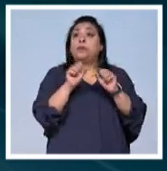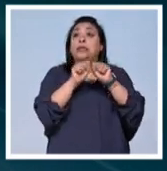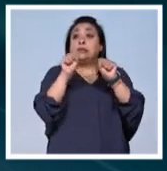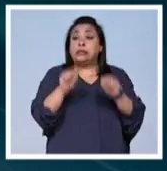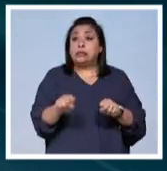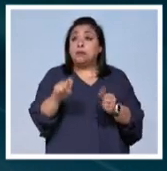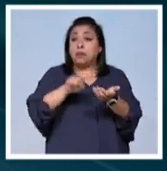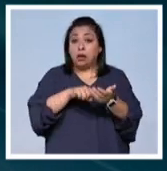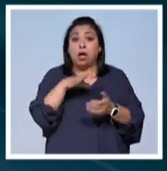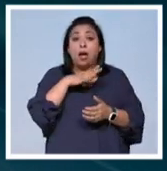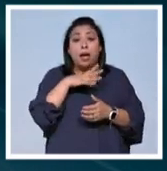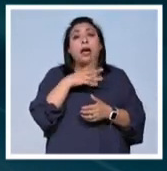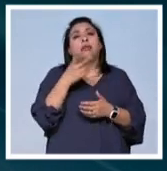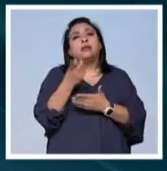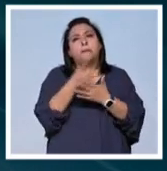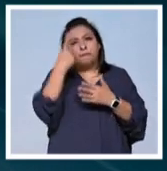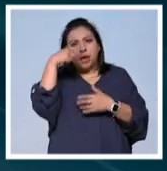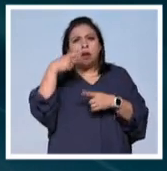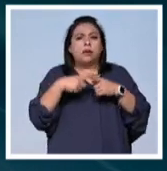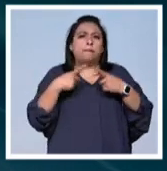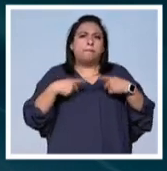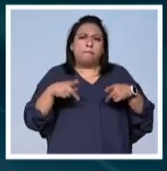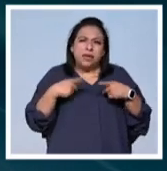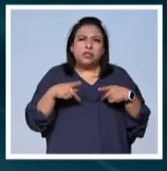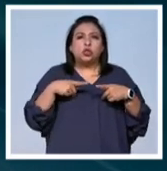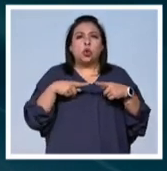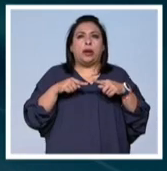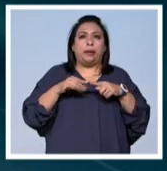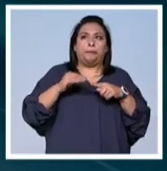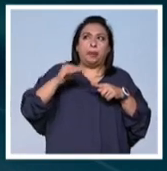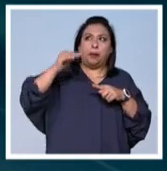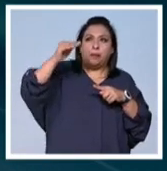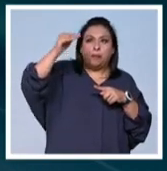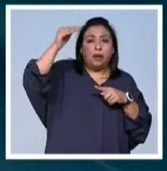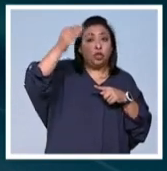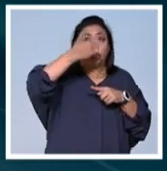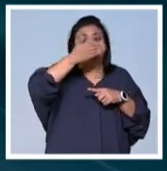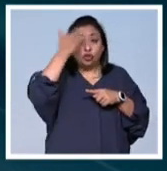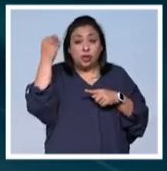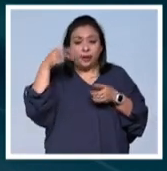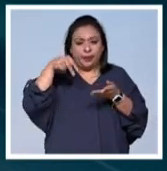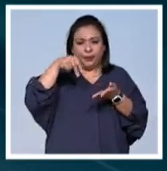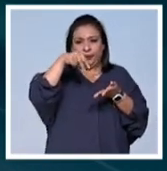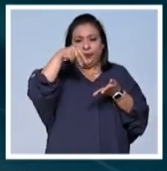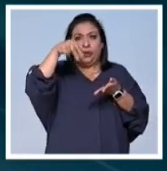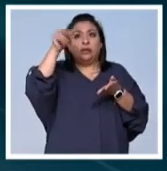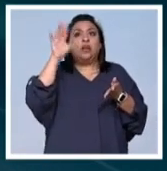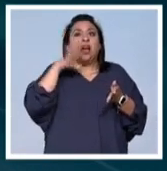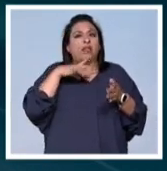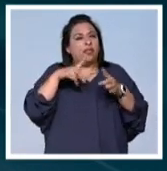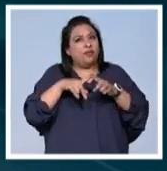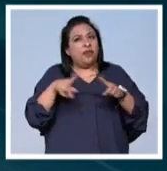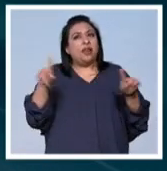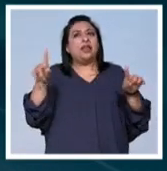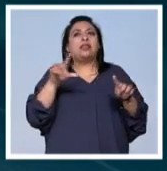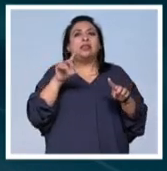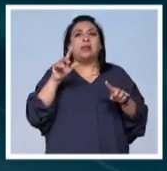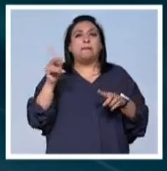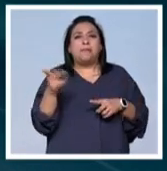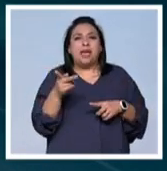existentes están diseñados para personas de cierta altura y no se sabe si la gravedad tendrá un efecto diferente en